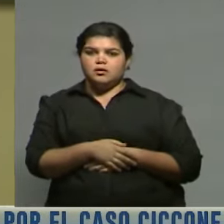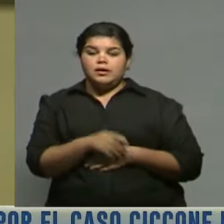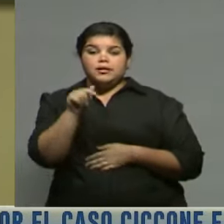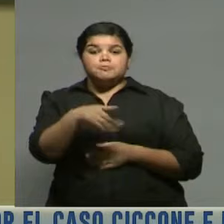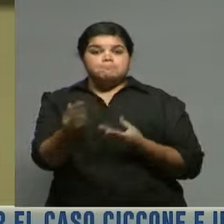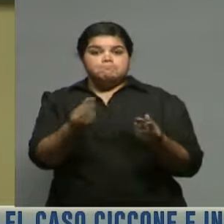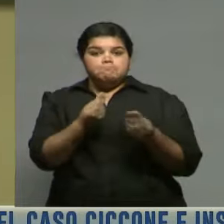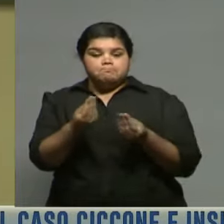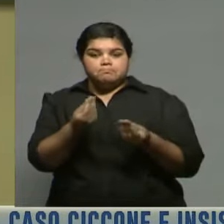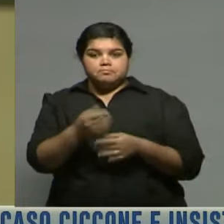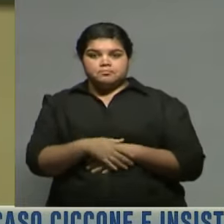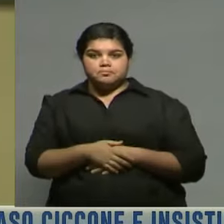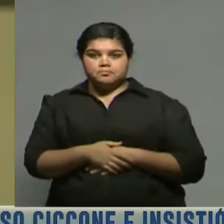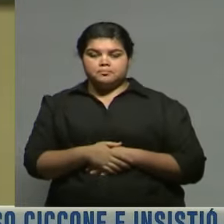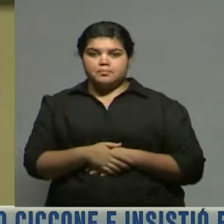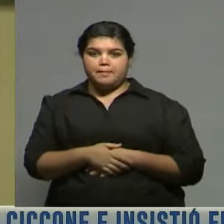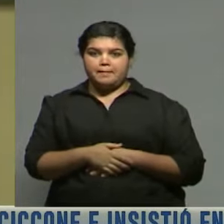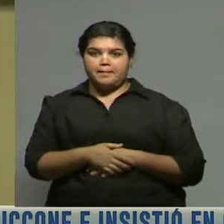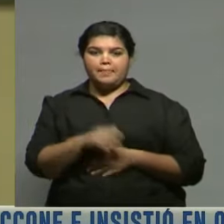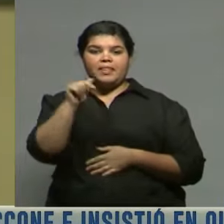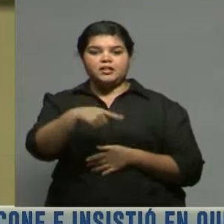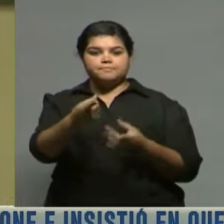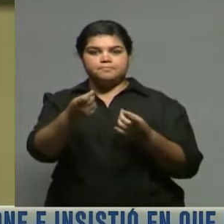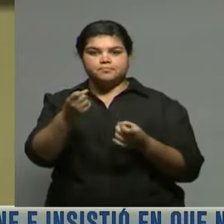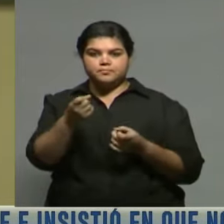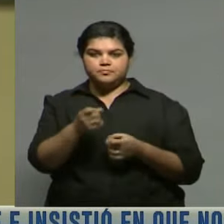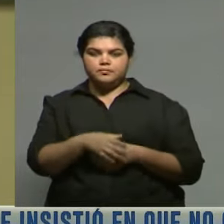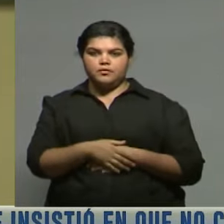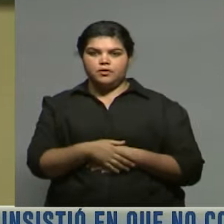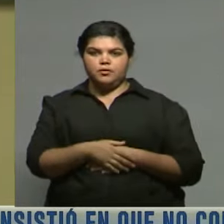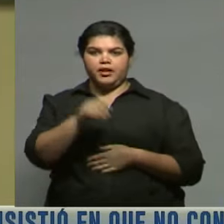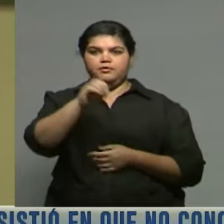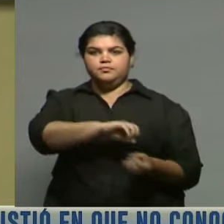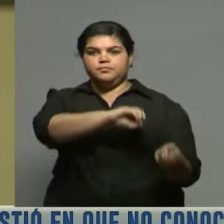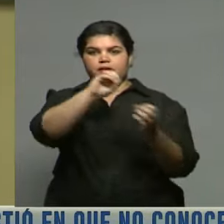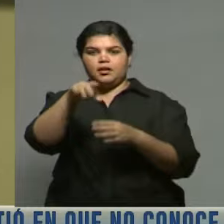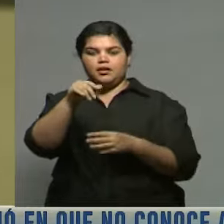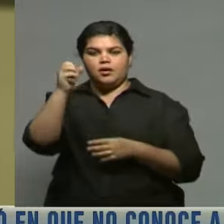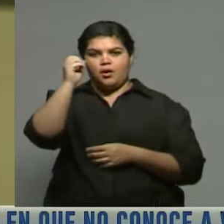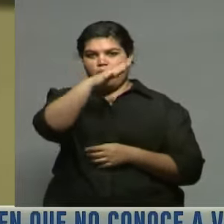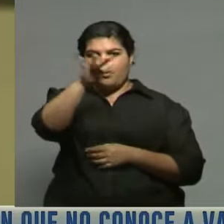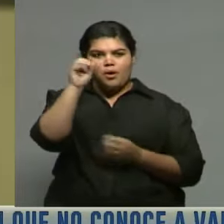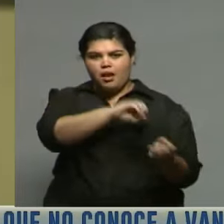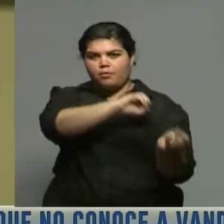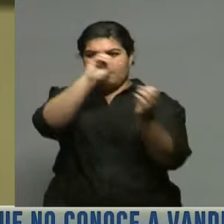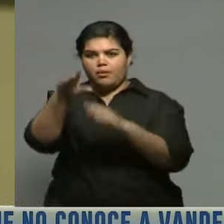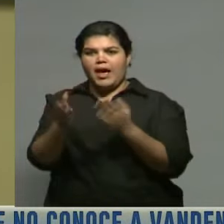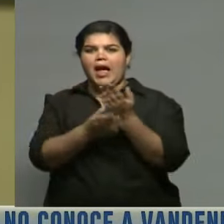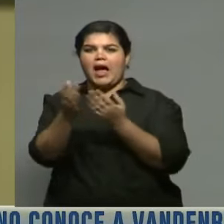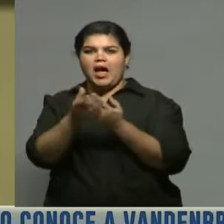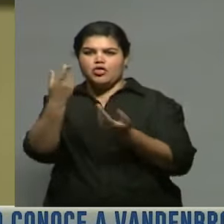definitiva va a tener que producirse un nexo rural que va a producir más gasto al Estado que